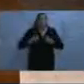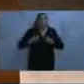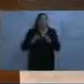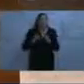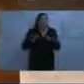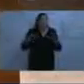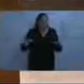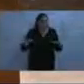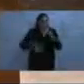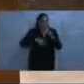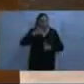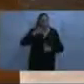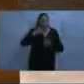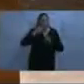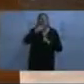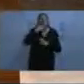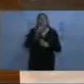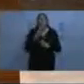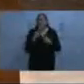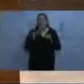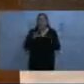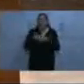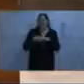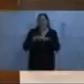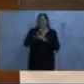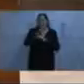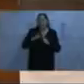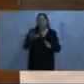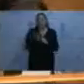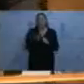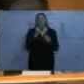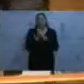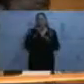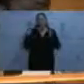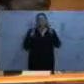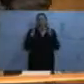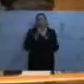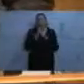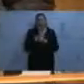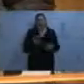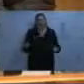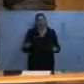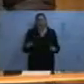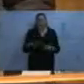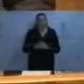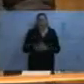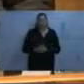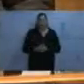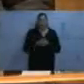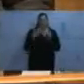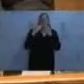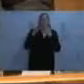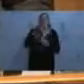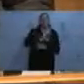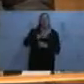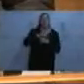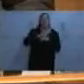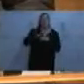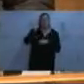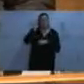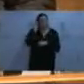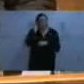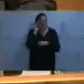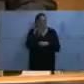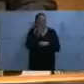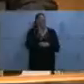facilitar la gestión a los ganaderos. Gracias, señor presidente. Gracias, señora consejera. Señor Venta, tiene la